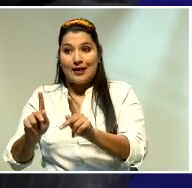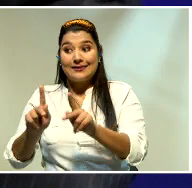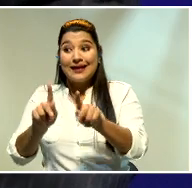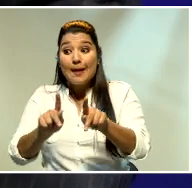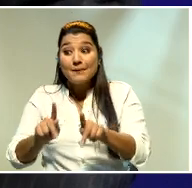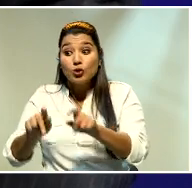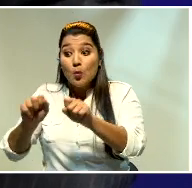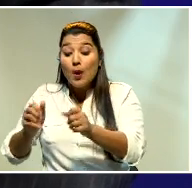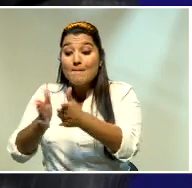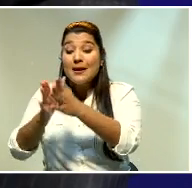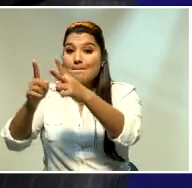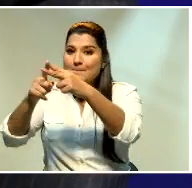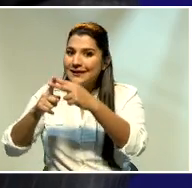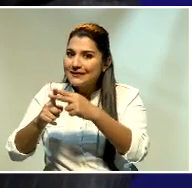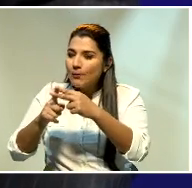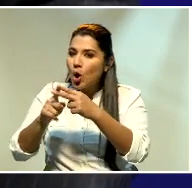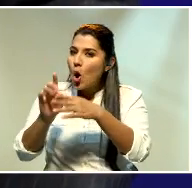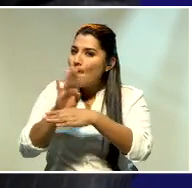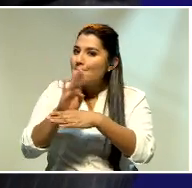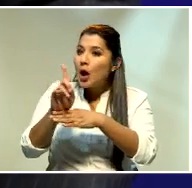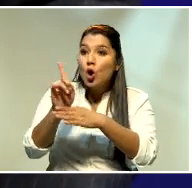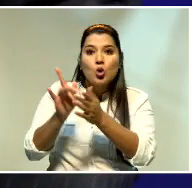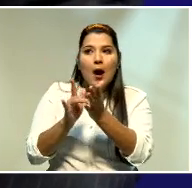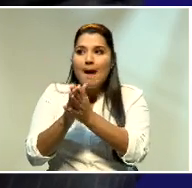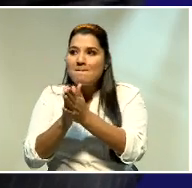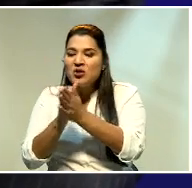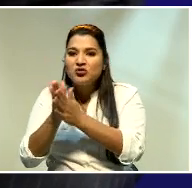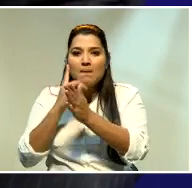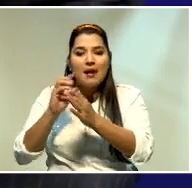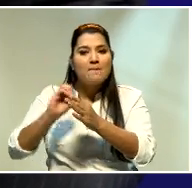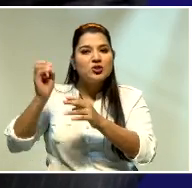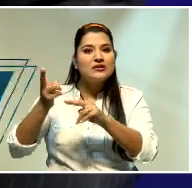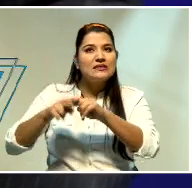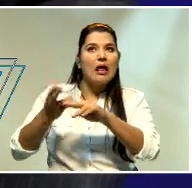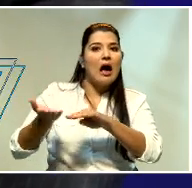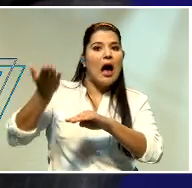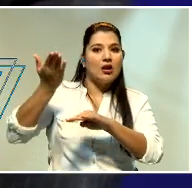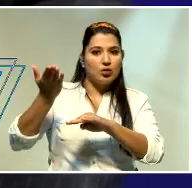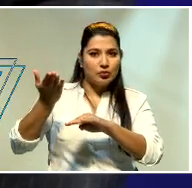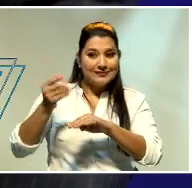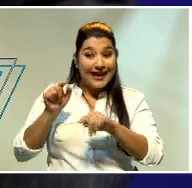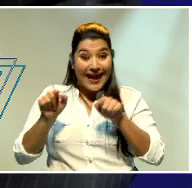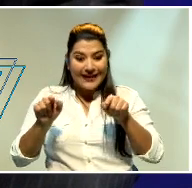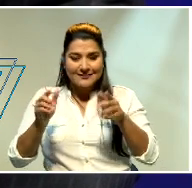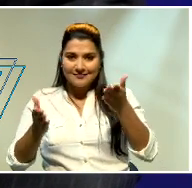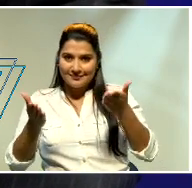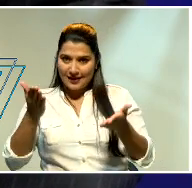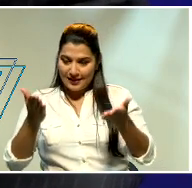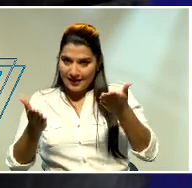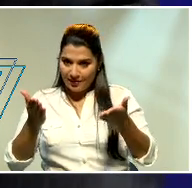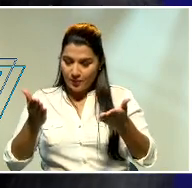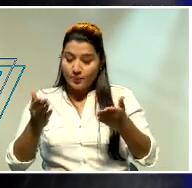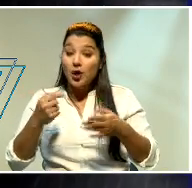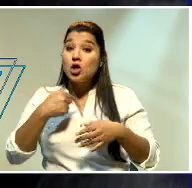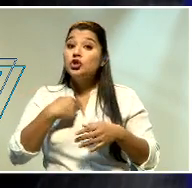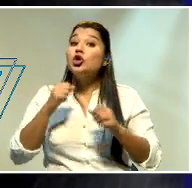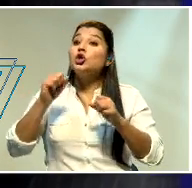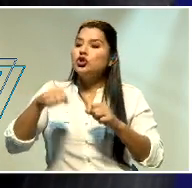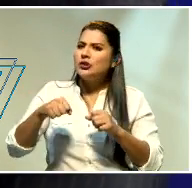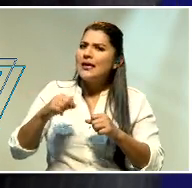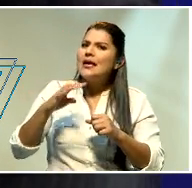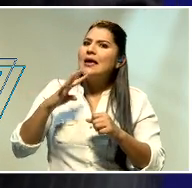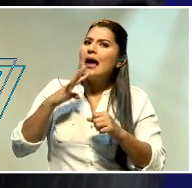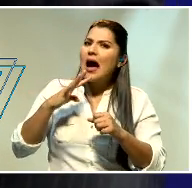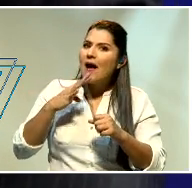absurdos y abusivos. Y eso tiene que ver con ese equilibrio. Yo sí hablaría de endeudamiento